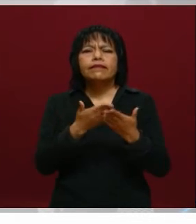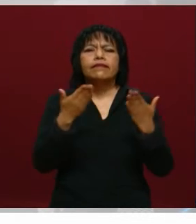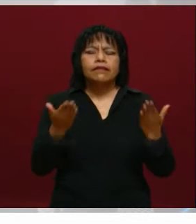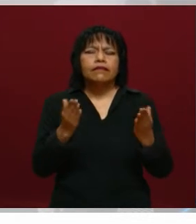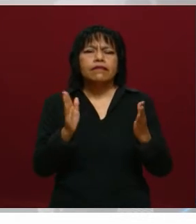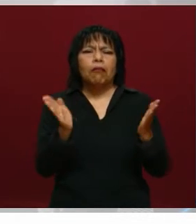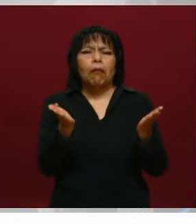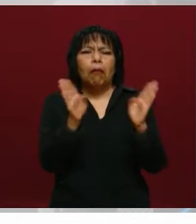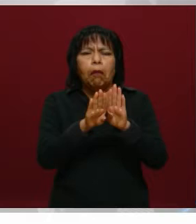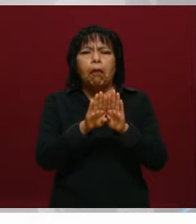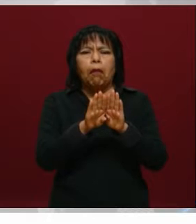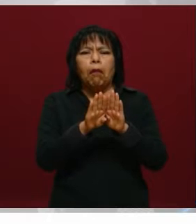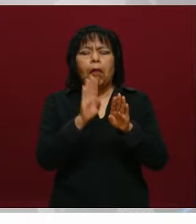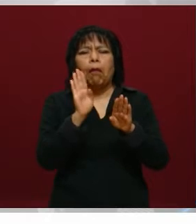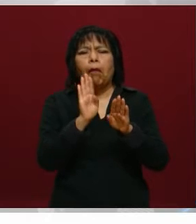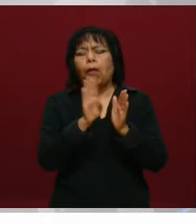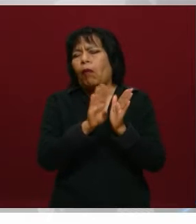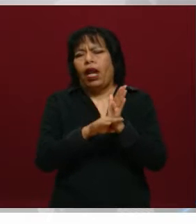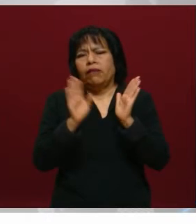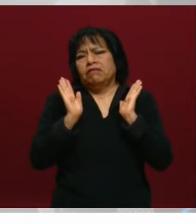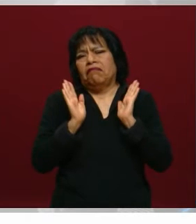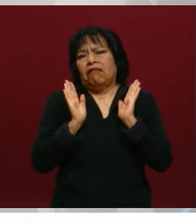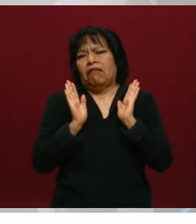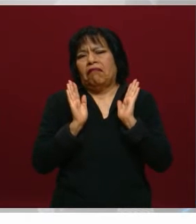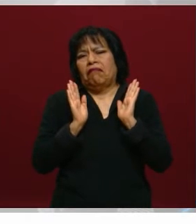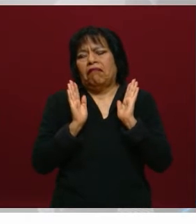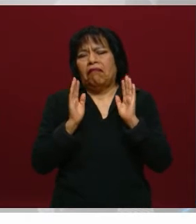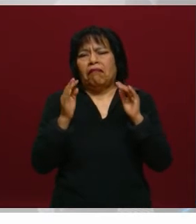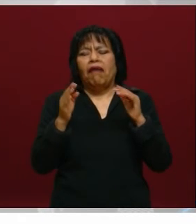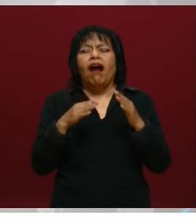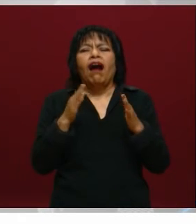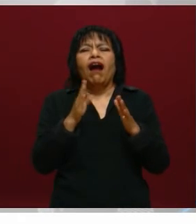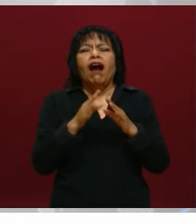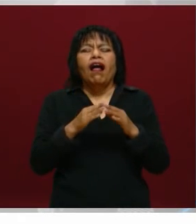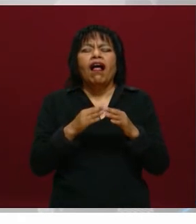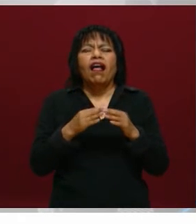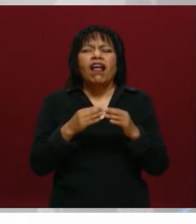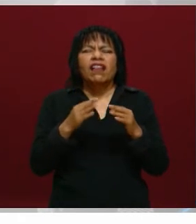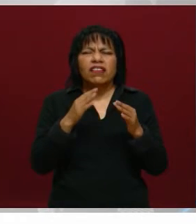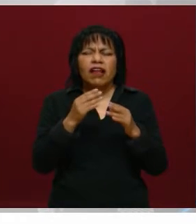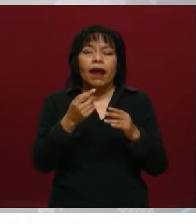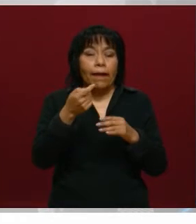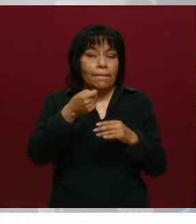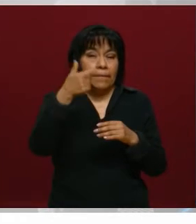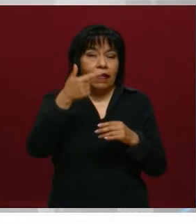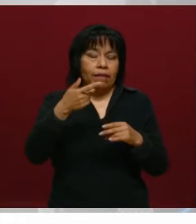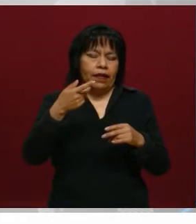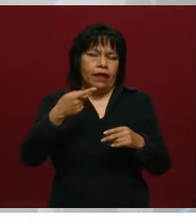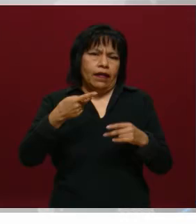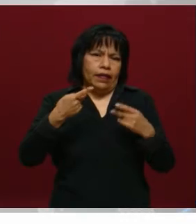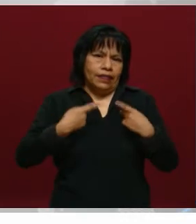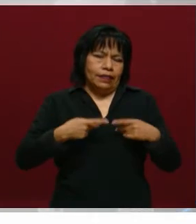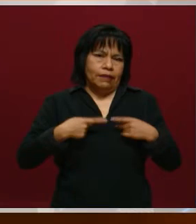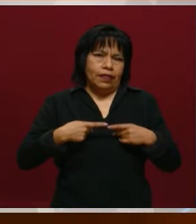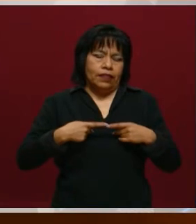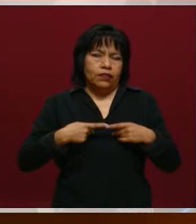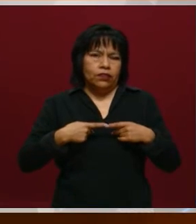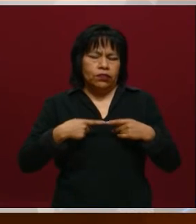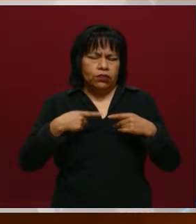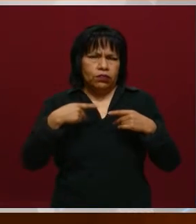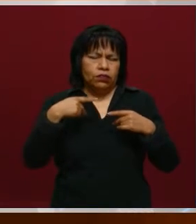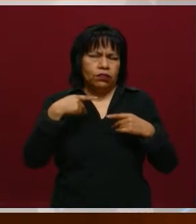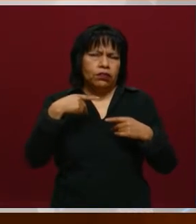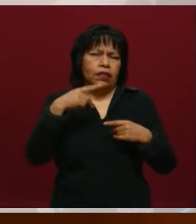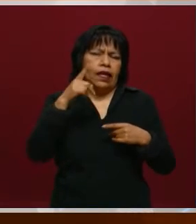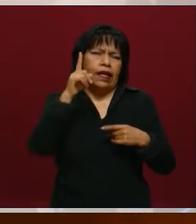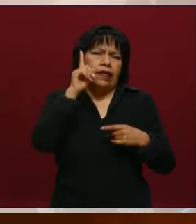estaban cerrados por ejemplo tenemos testimonios de las primeras enfermeras la primera abogada la